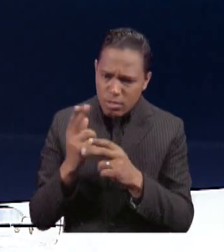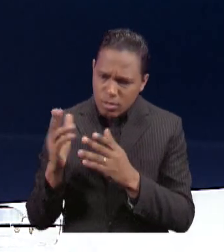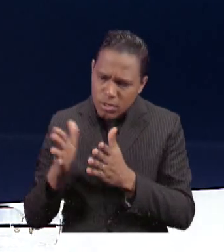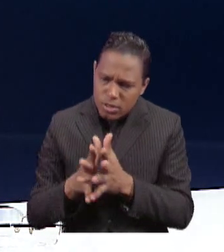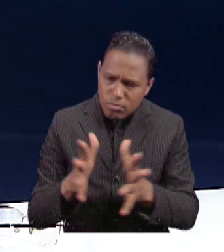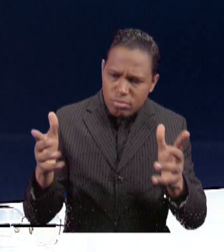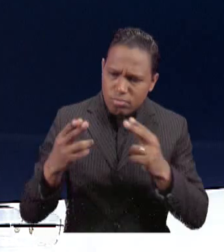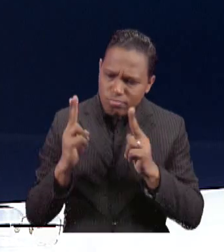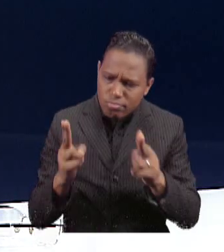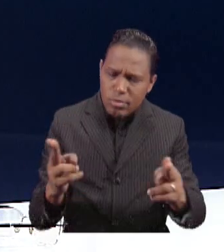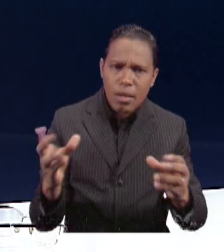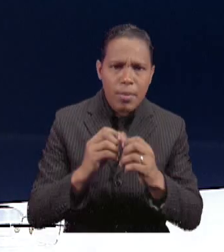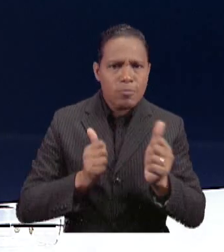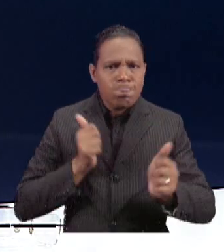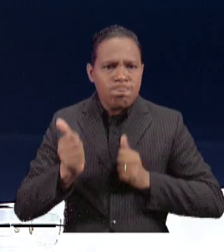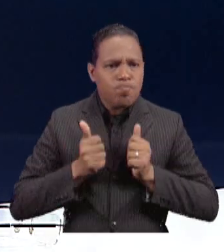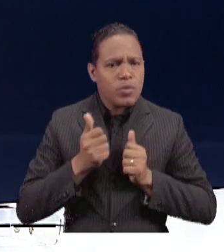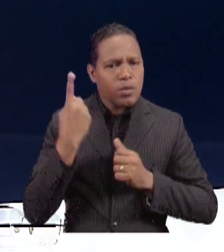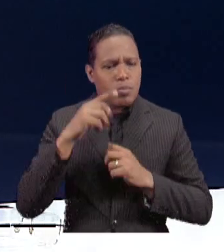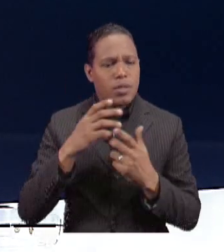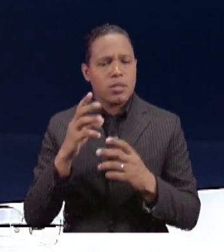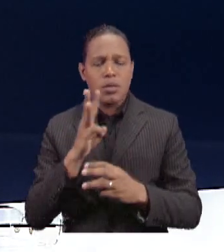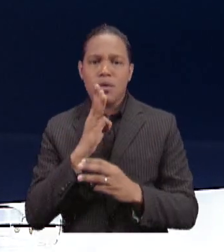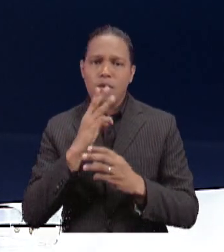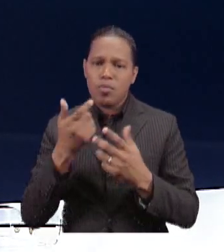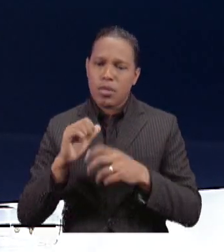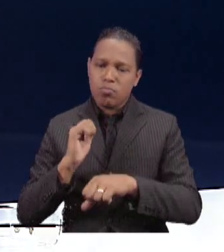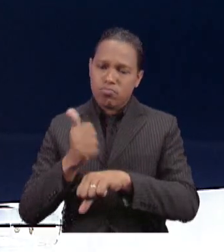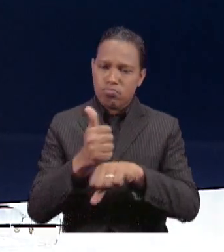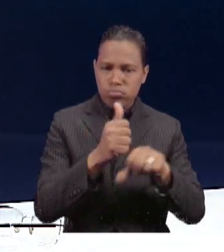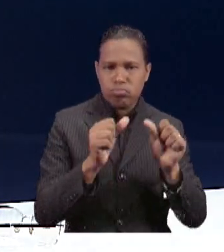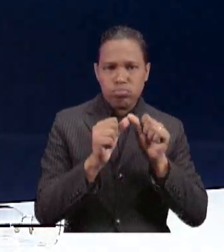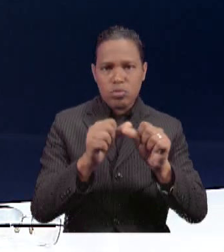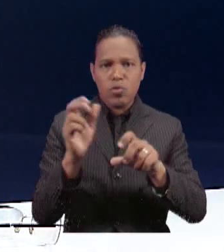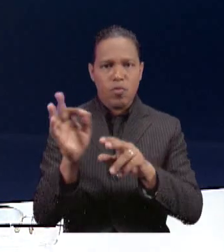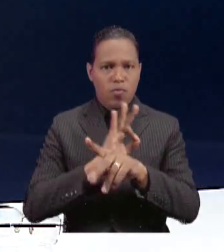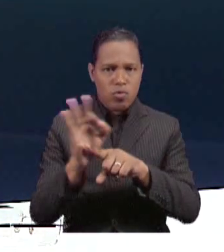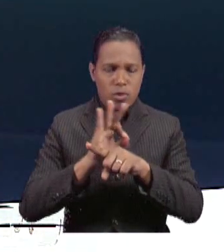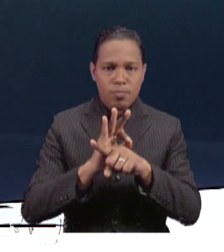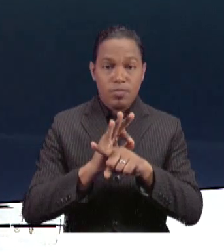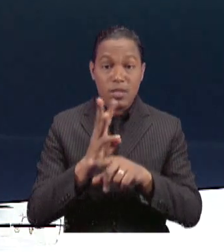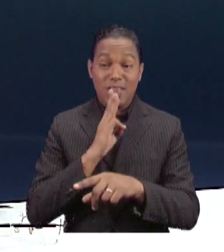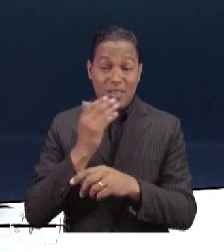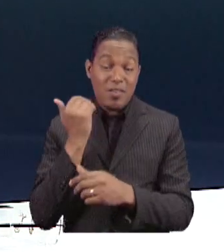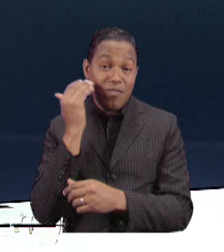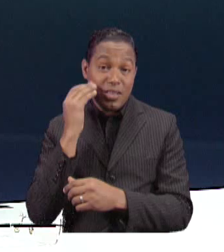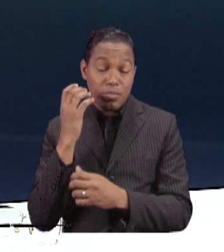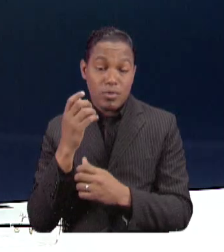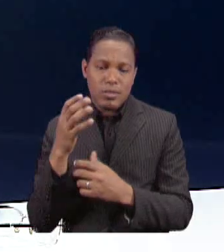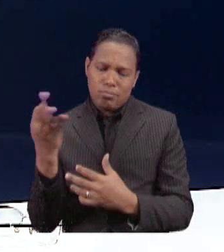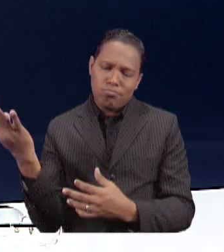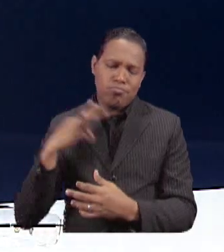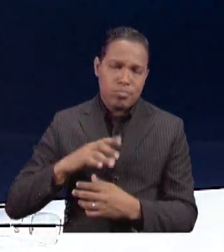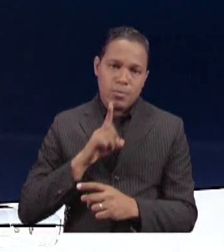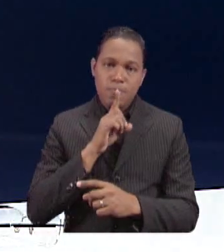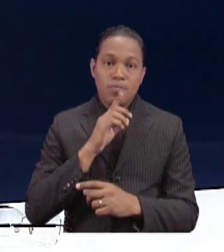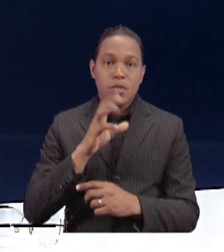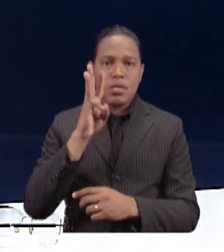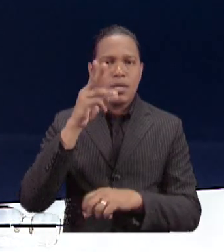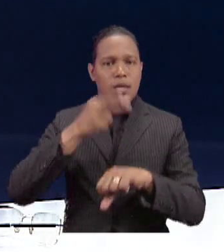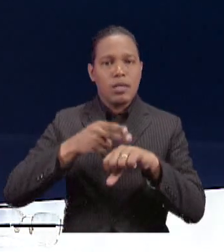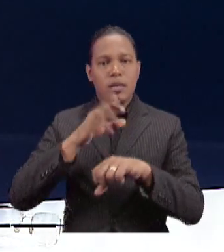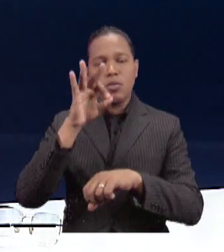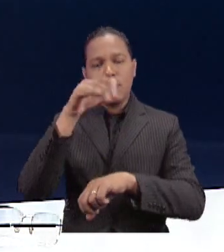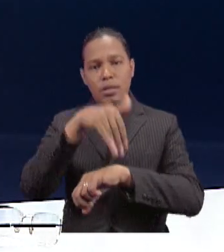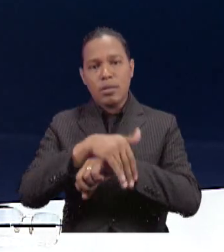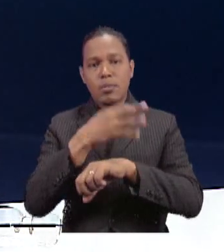este importante y preciado líquido. El agua hace falta y hace bien. 6 de la tarde, no se olvide, y 9 de la noche,